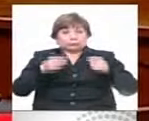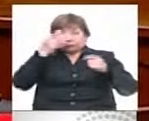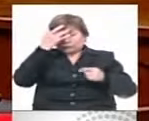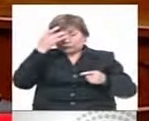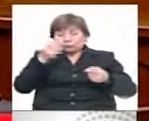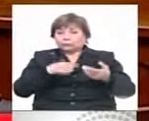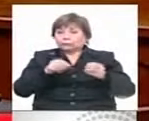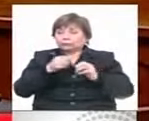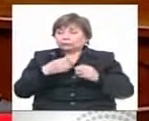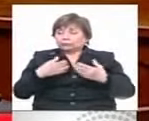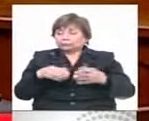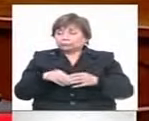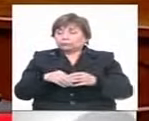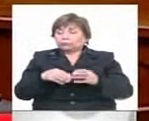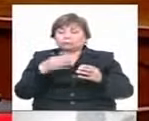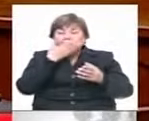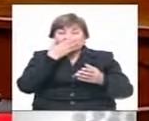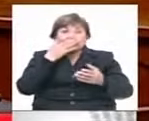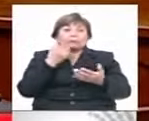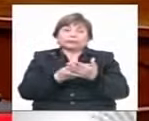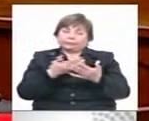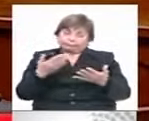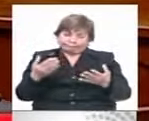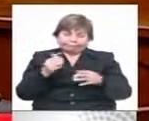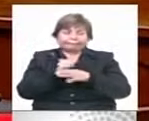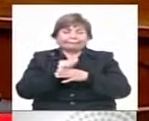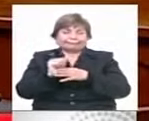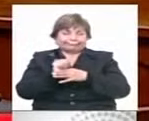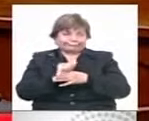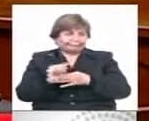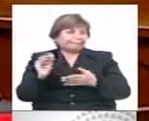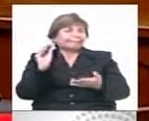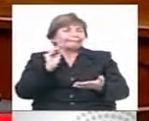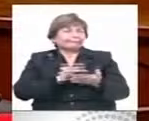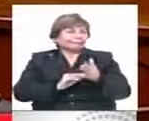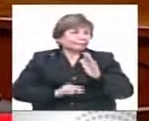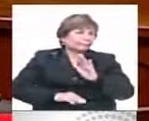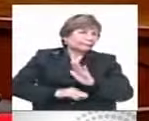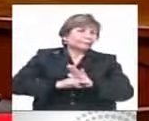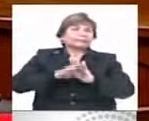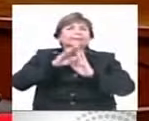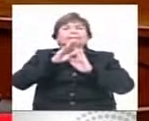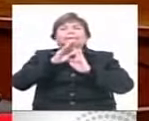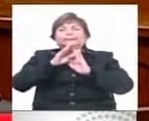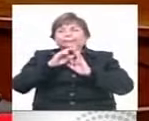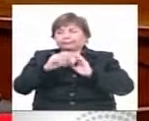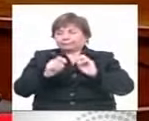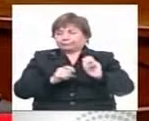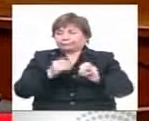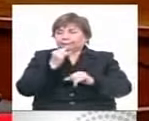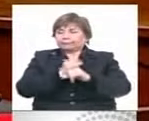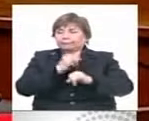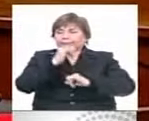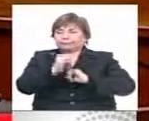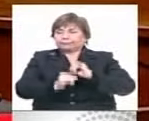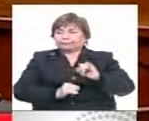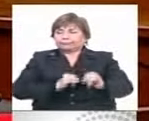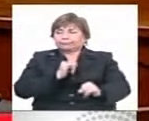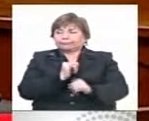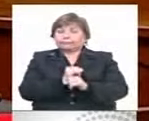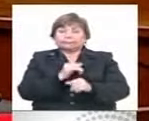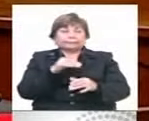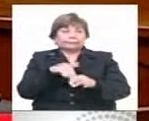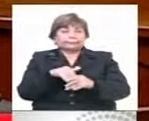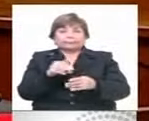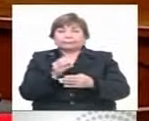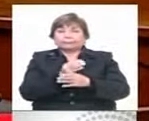implementando mecanismos de buenas prácticas y los más altos estándares internacionales. Entre octubre